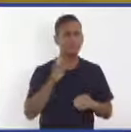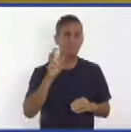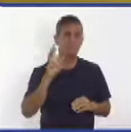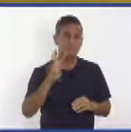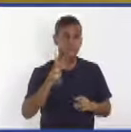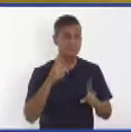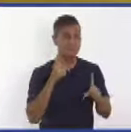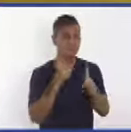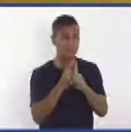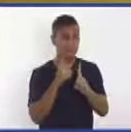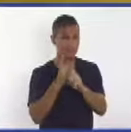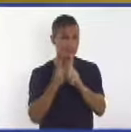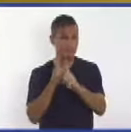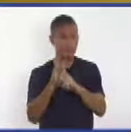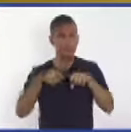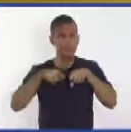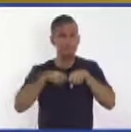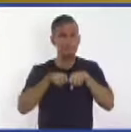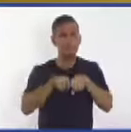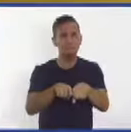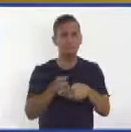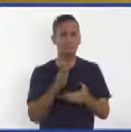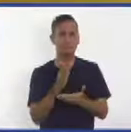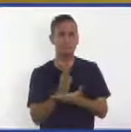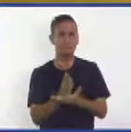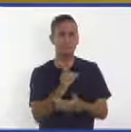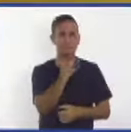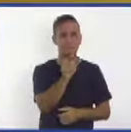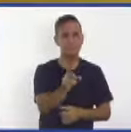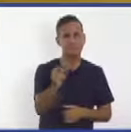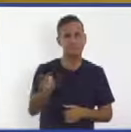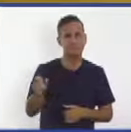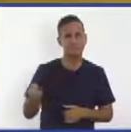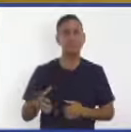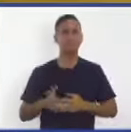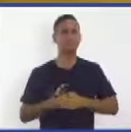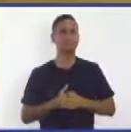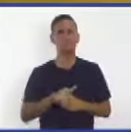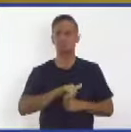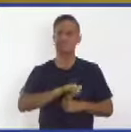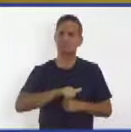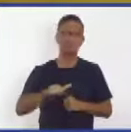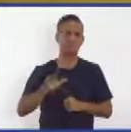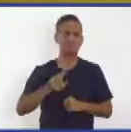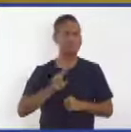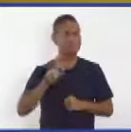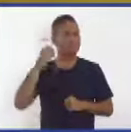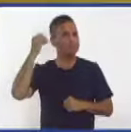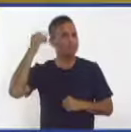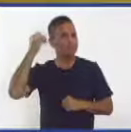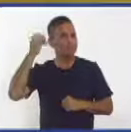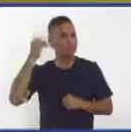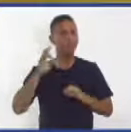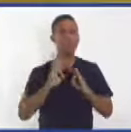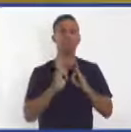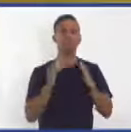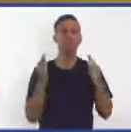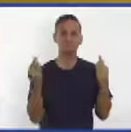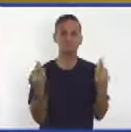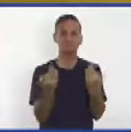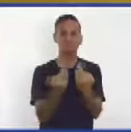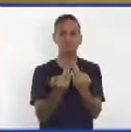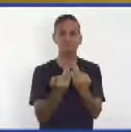sus estudiantes el aula y por supuesto no podemos olvidar a la familia